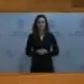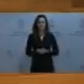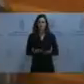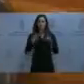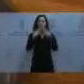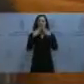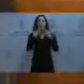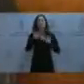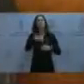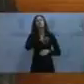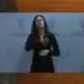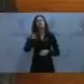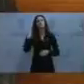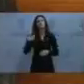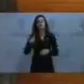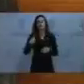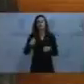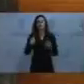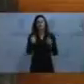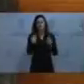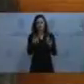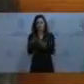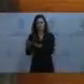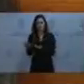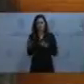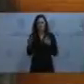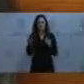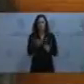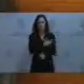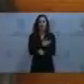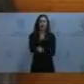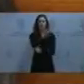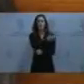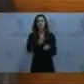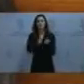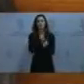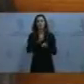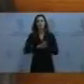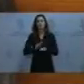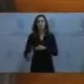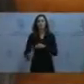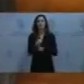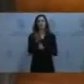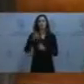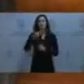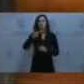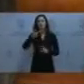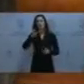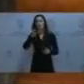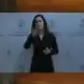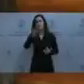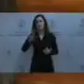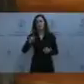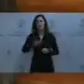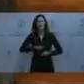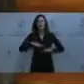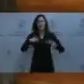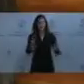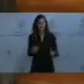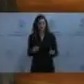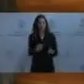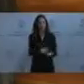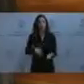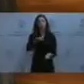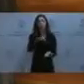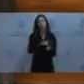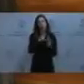Gracias, señor presidente. Señoría, los avales y préstamos concedidos a Sogeca han sido respuesta a lo largo